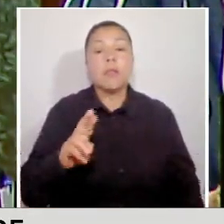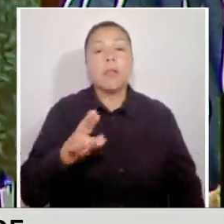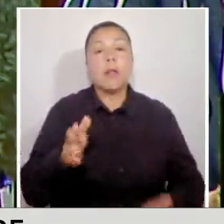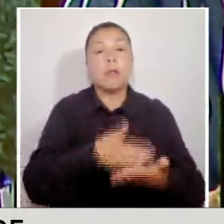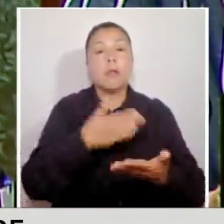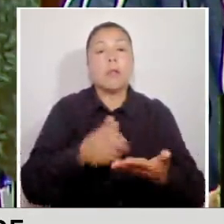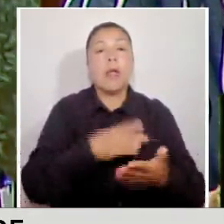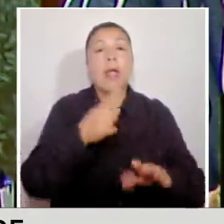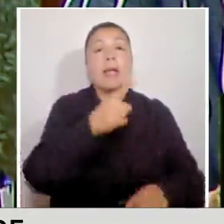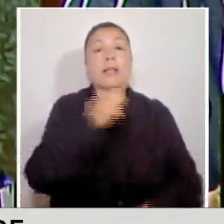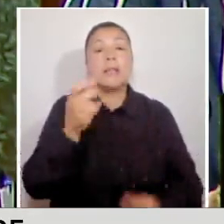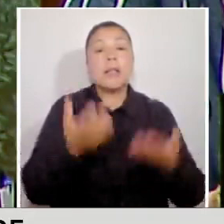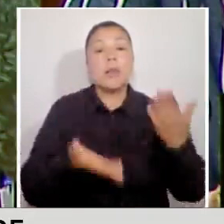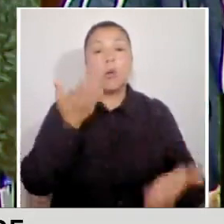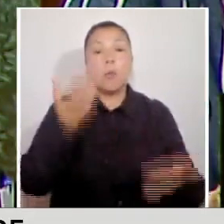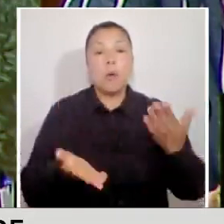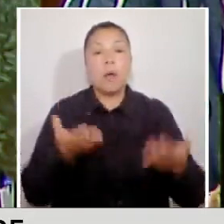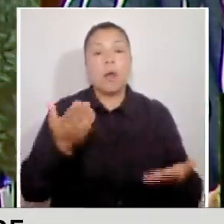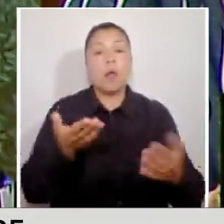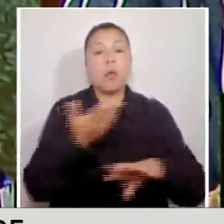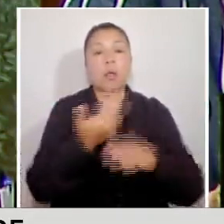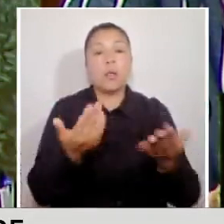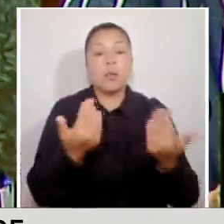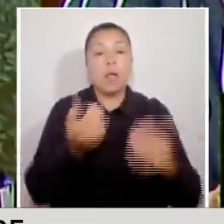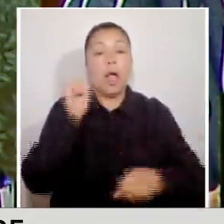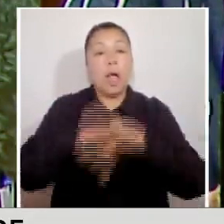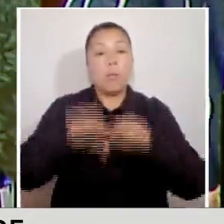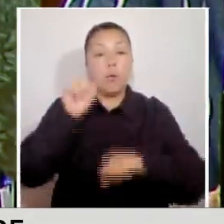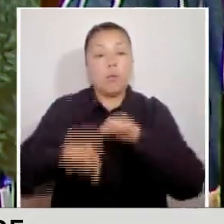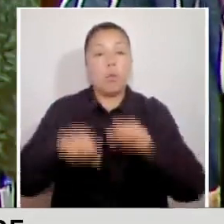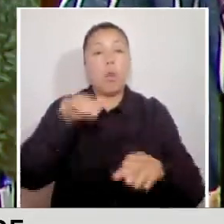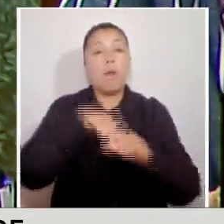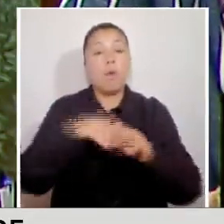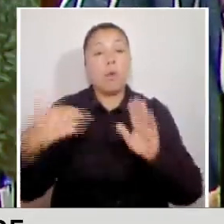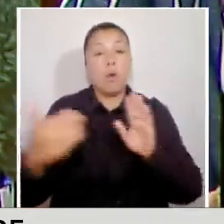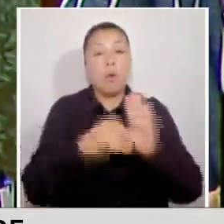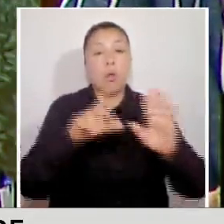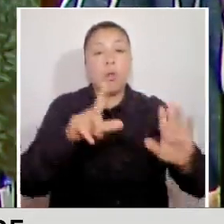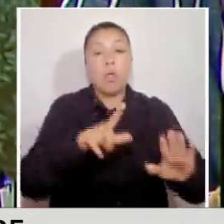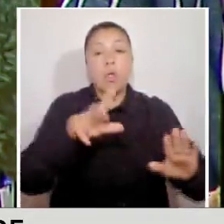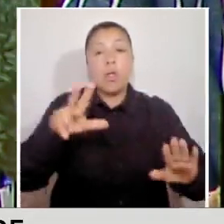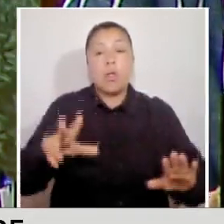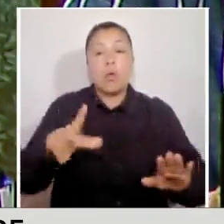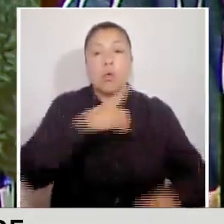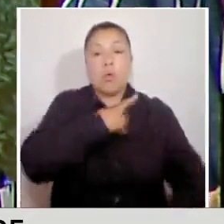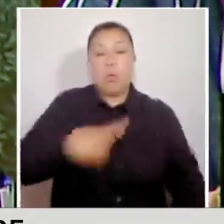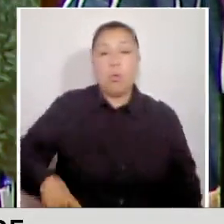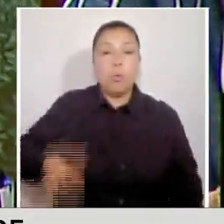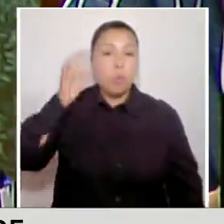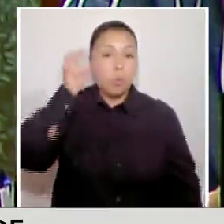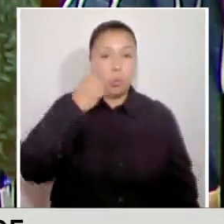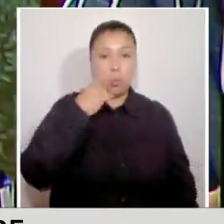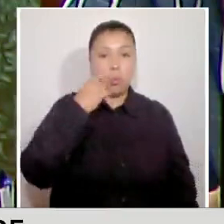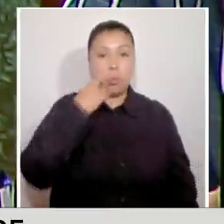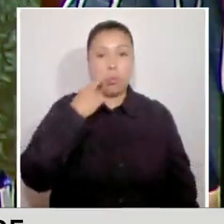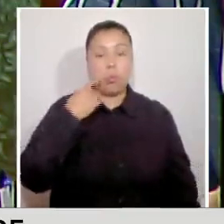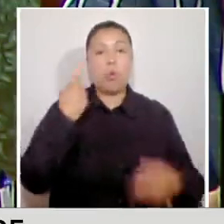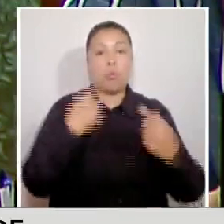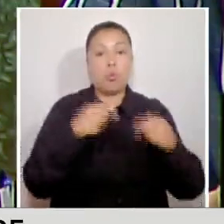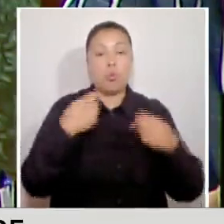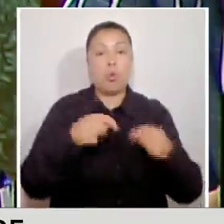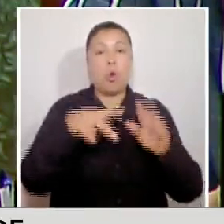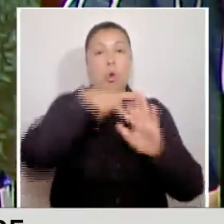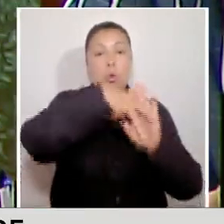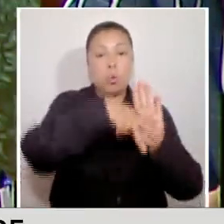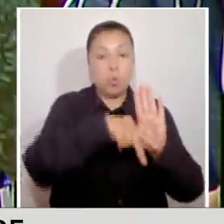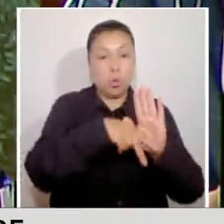del y que requiere para su aprobación del voto favorable de 78 diputadas y diputados por tratarse de una norma de Rango